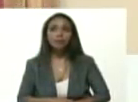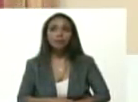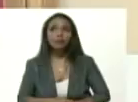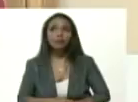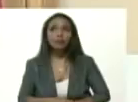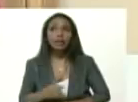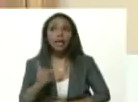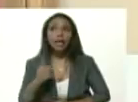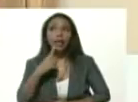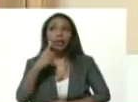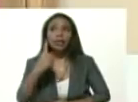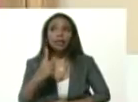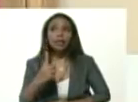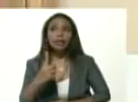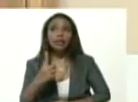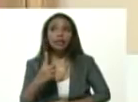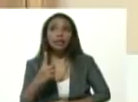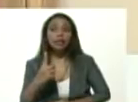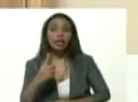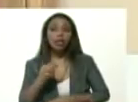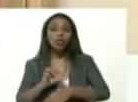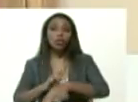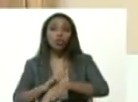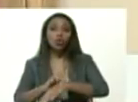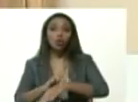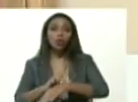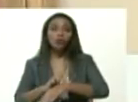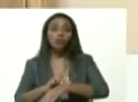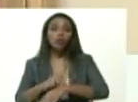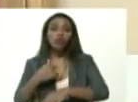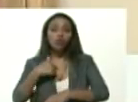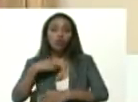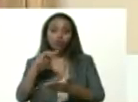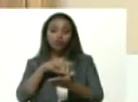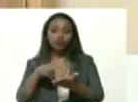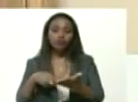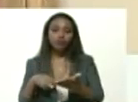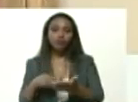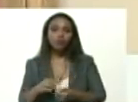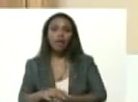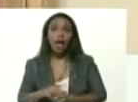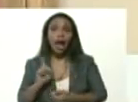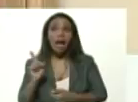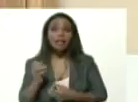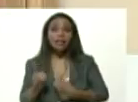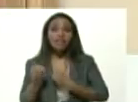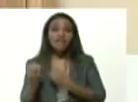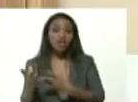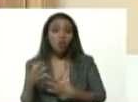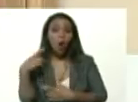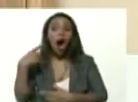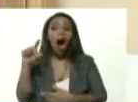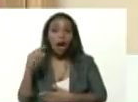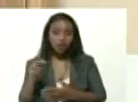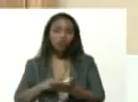él dice, dice el doctor, pues, yo lo leo, pues ese virus sí tiene